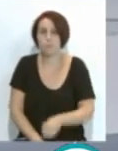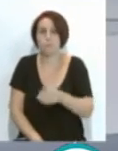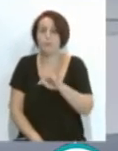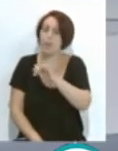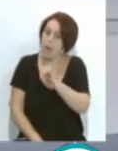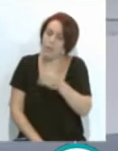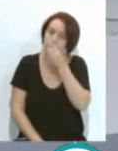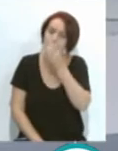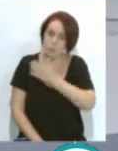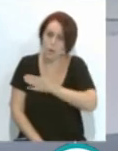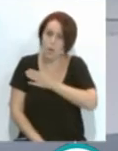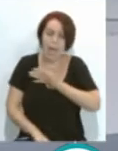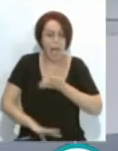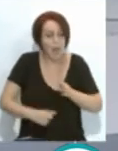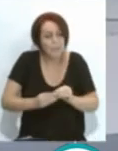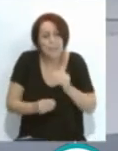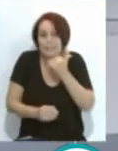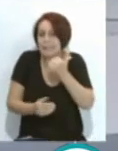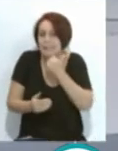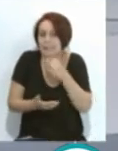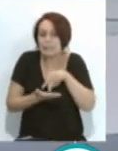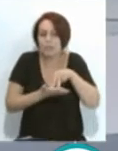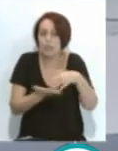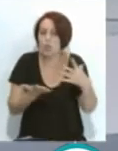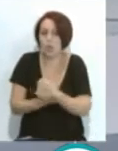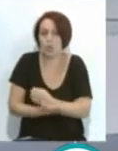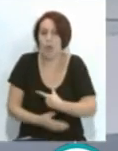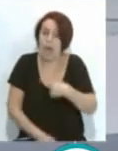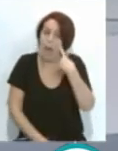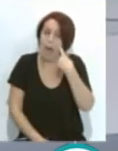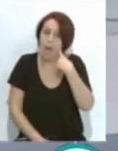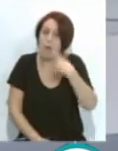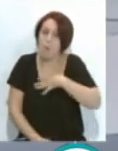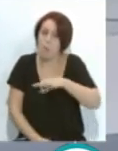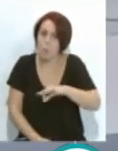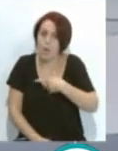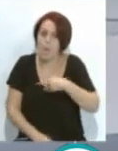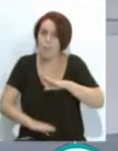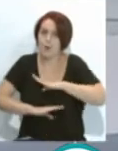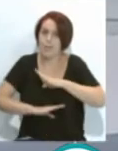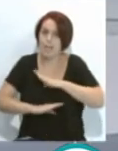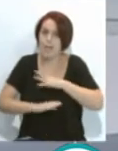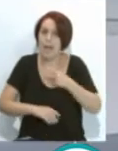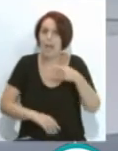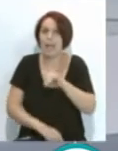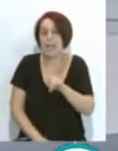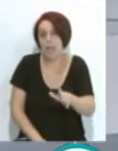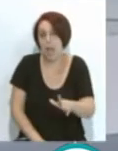Ale Fernández se adapta casi a todas las posiciones. Vamos a ver si puede también luchar la portería con David Gil o